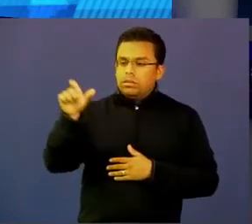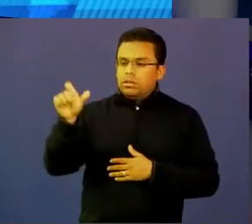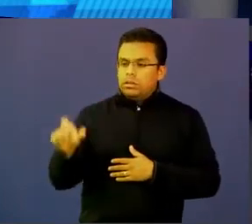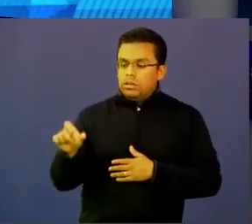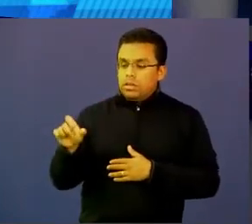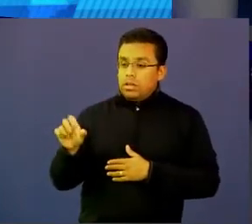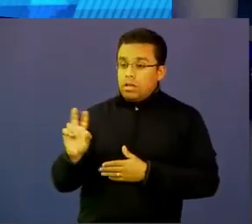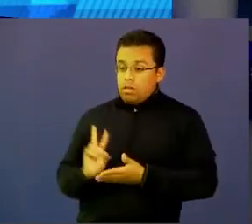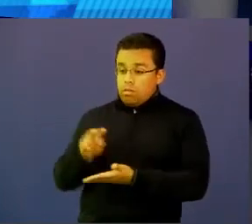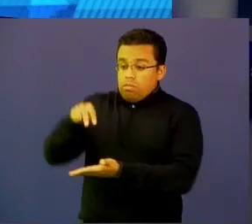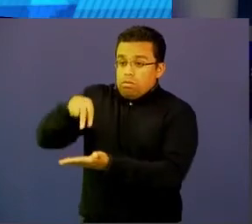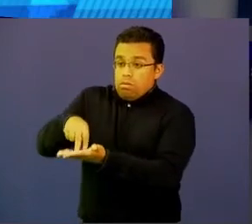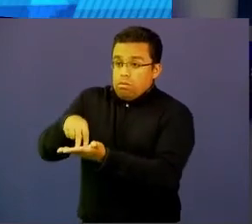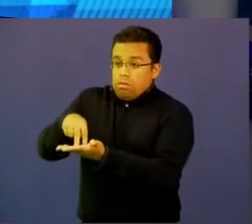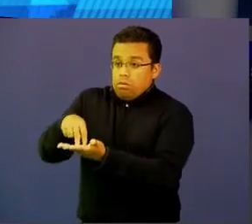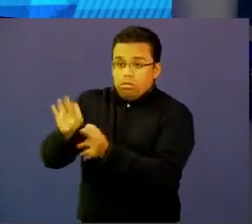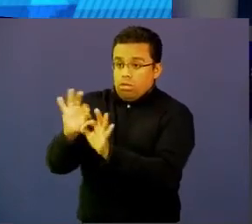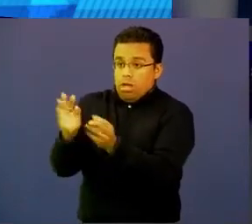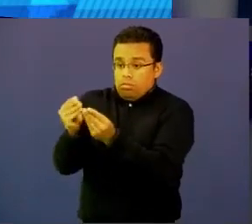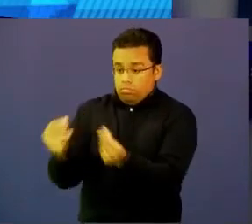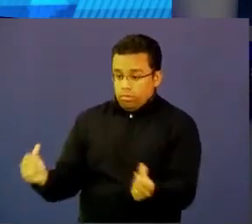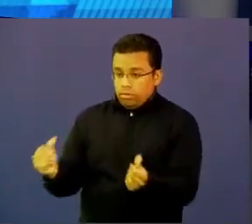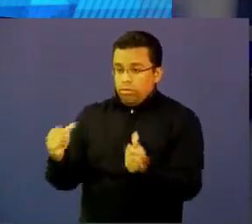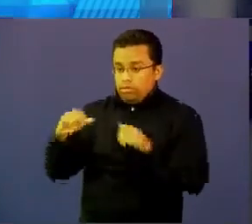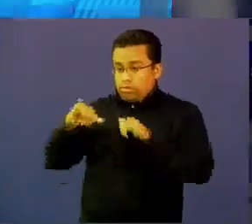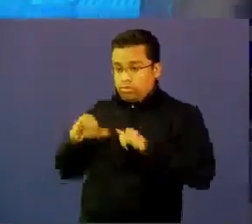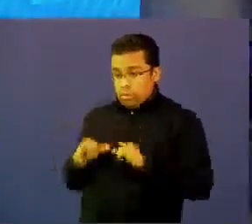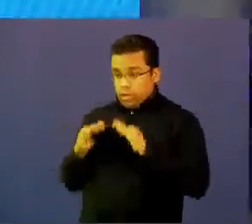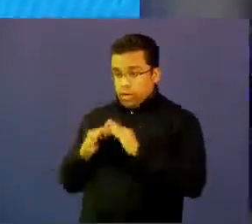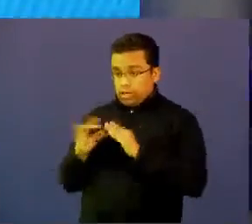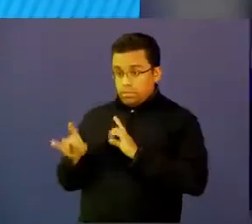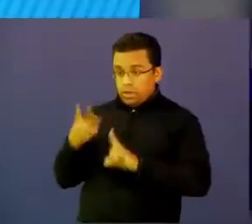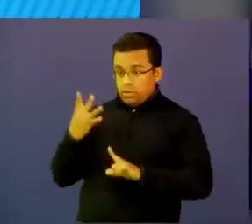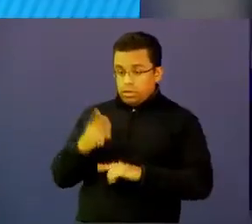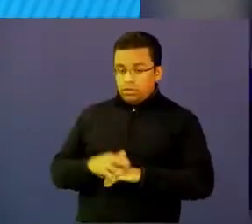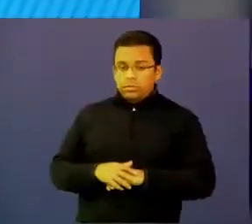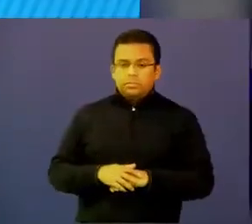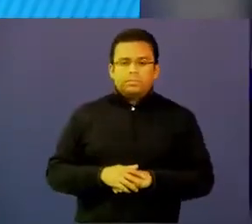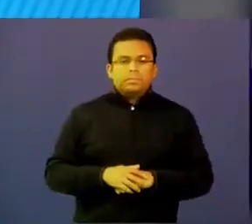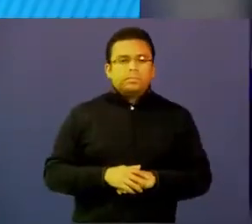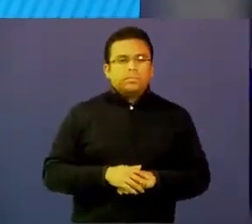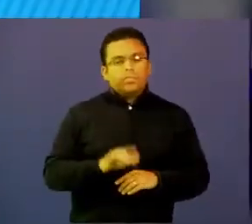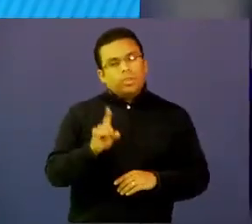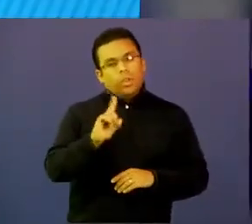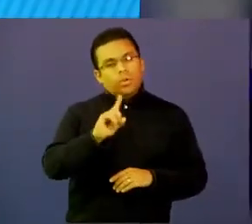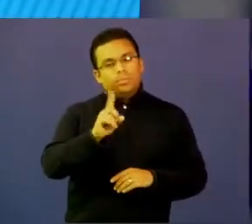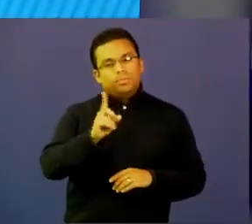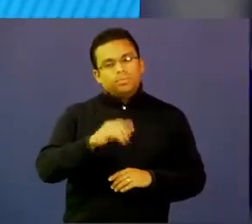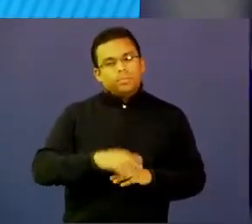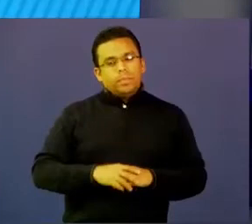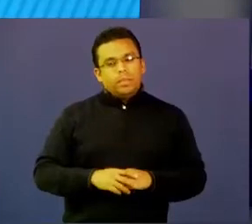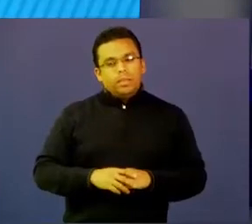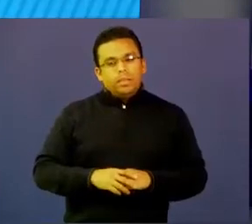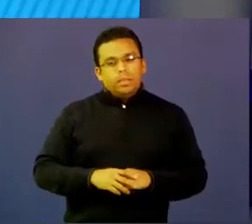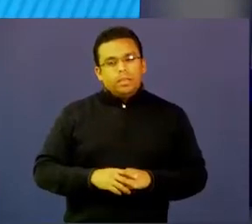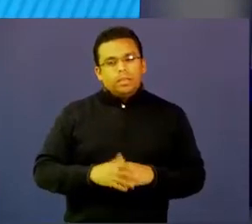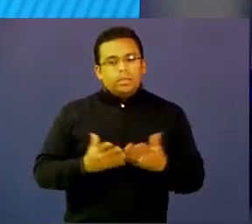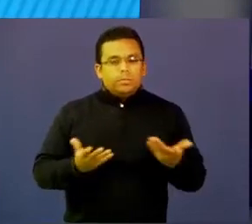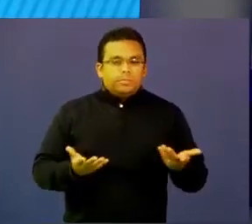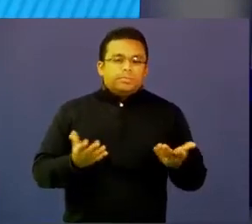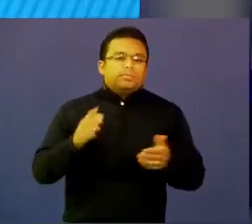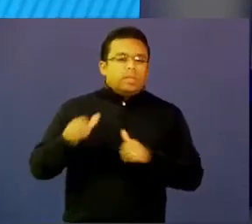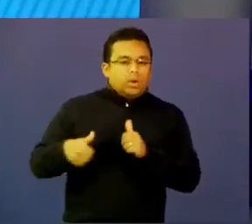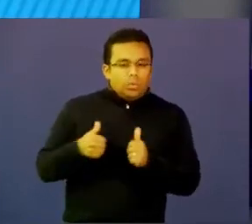presencial? Yo pensaría que no, para nada, pues yo insisto en que yo no soy experta en educación, pero el acompañamiento de los